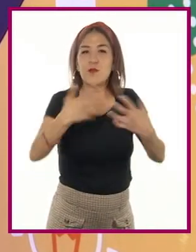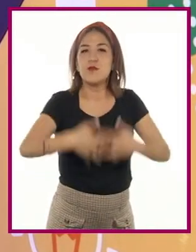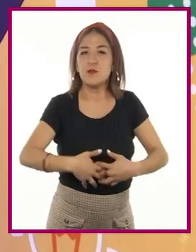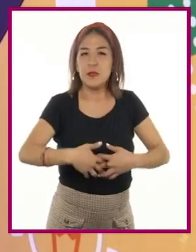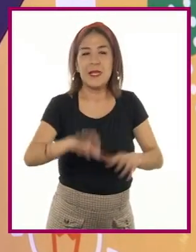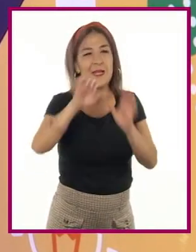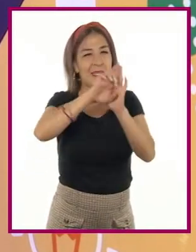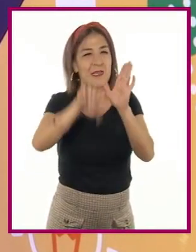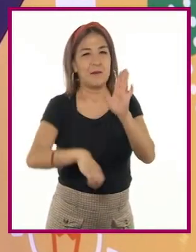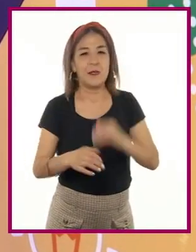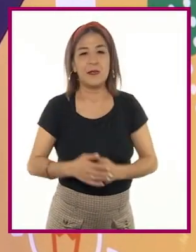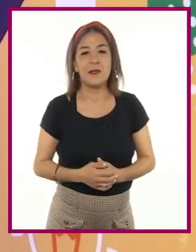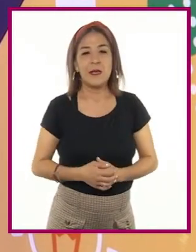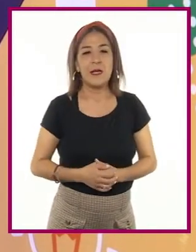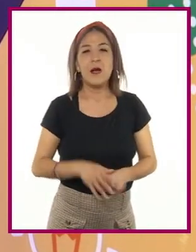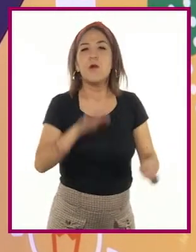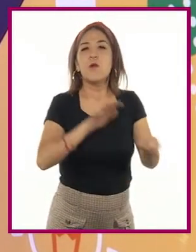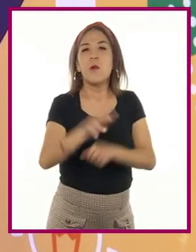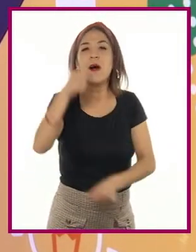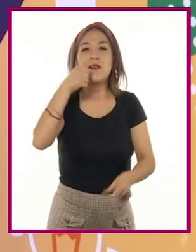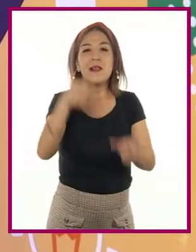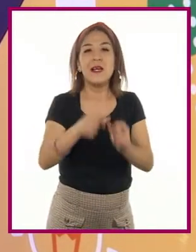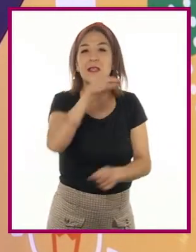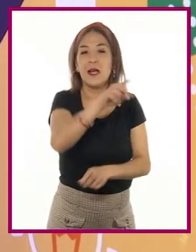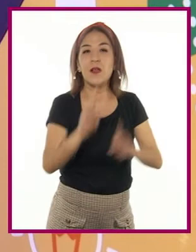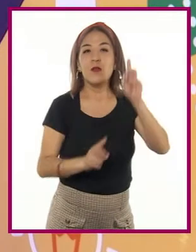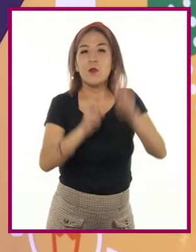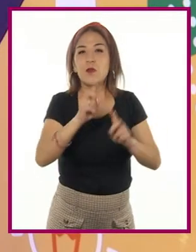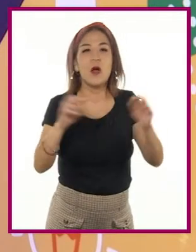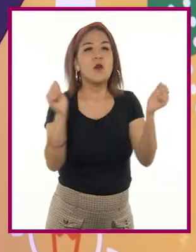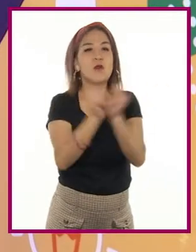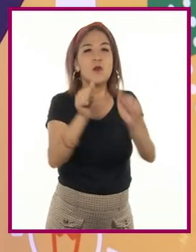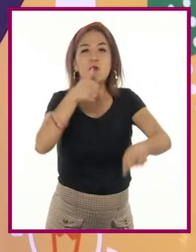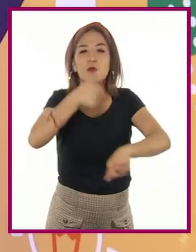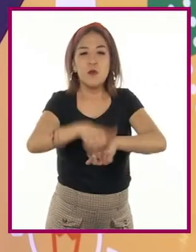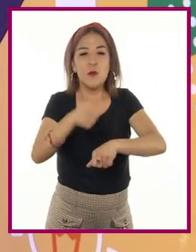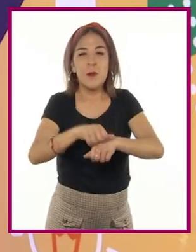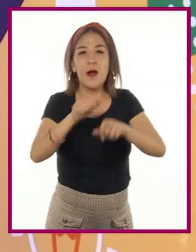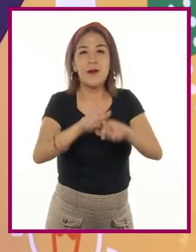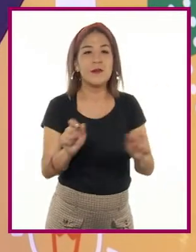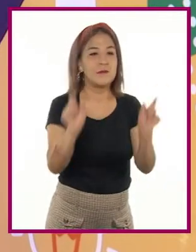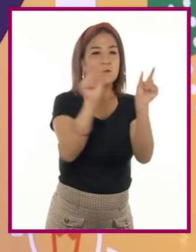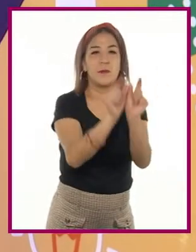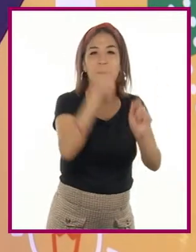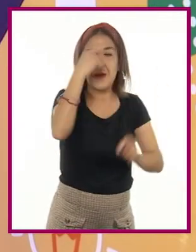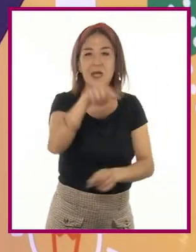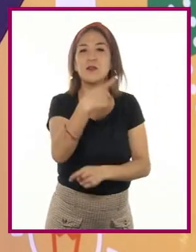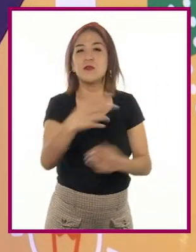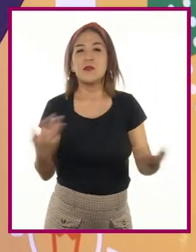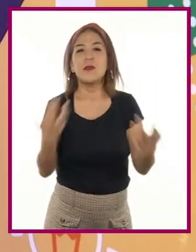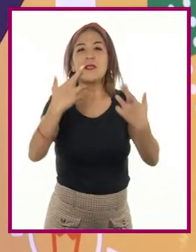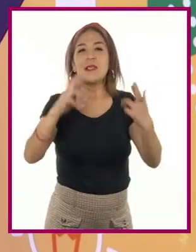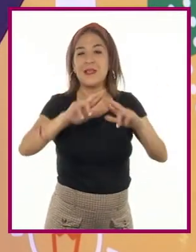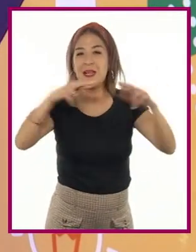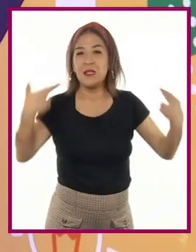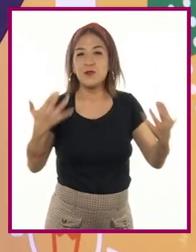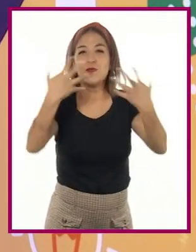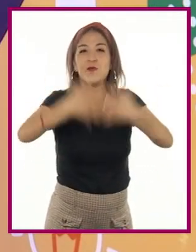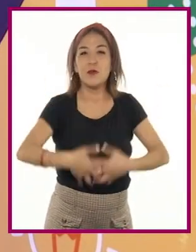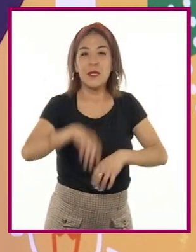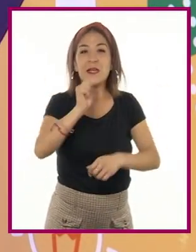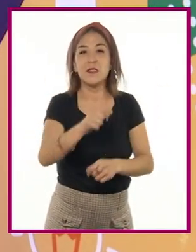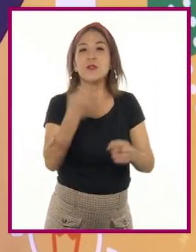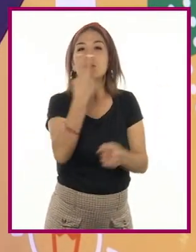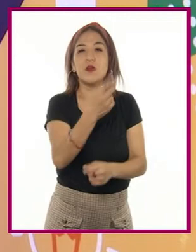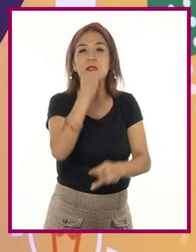la literal ahora es una variable que forma parte de la representación de una relación funcional entre dos grupos de datos que